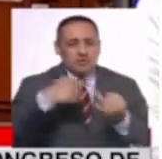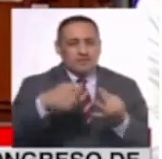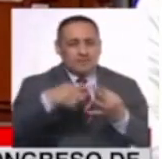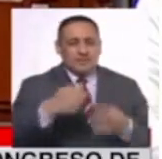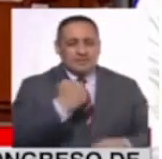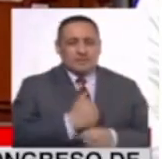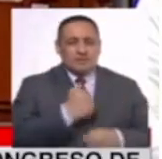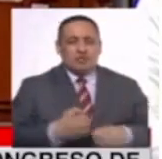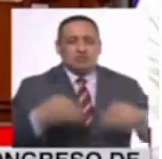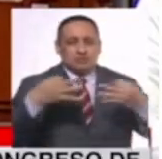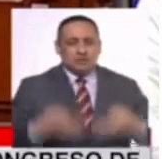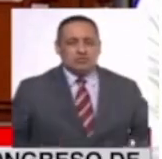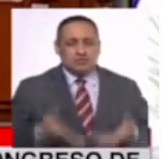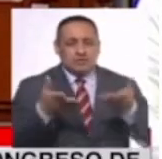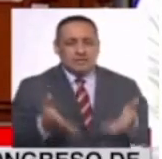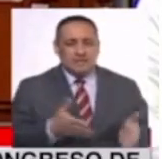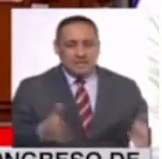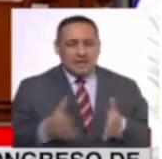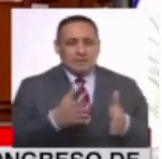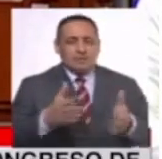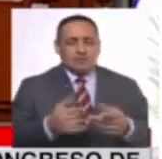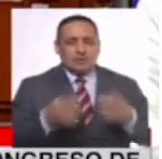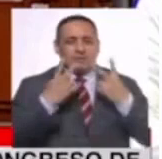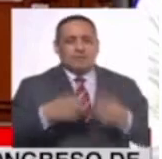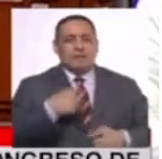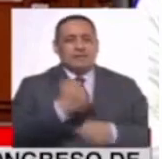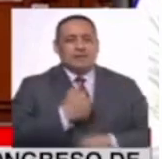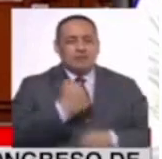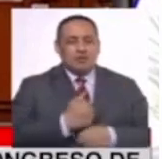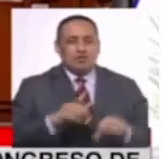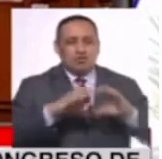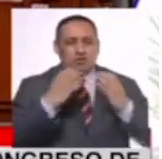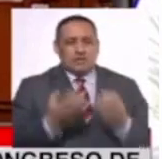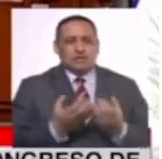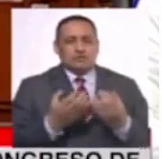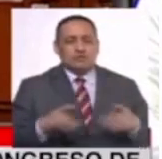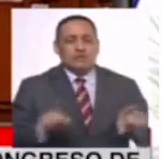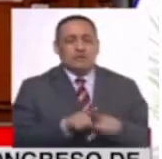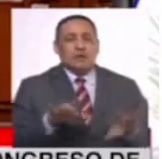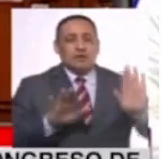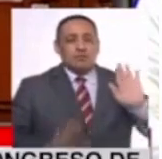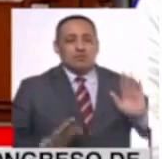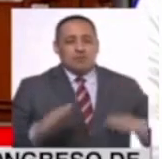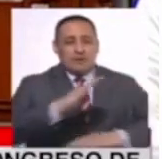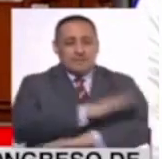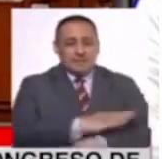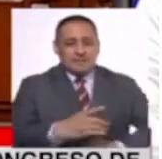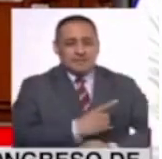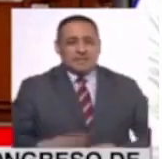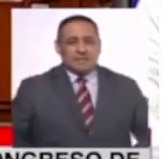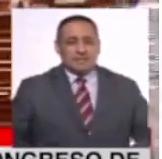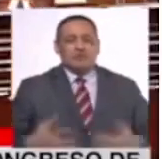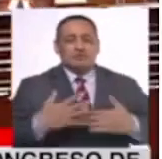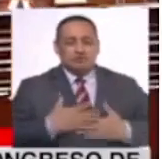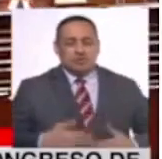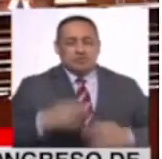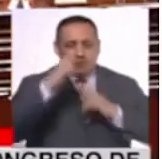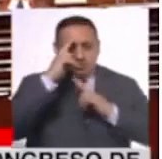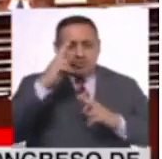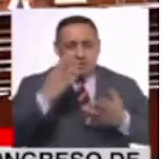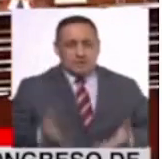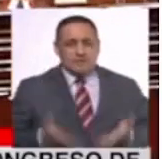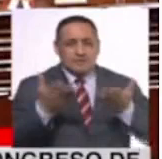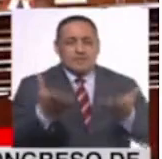mecanismos eficientes que den calidad a la labor parlamentaria. El compromiso de la mesa directiva, que me honro